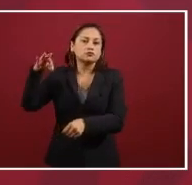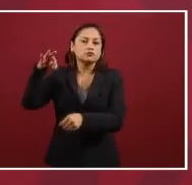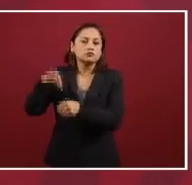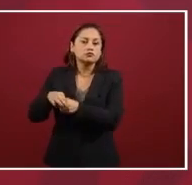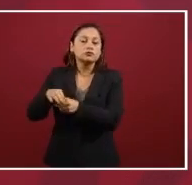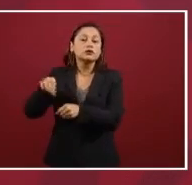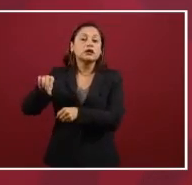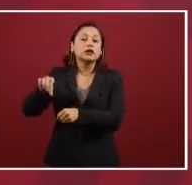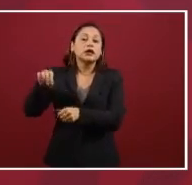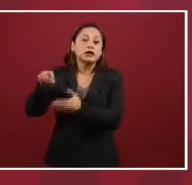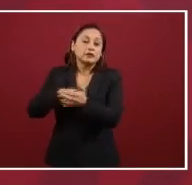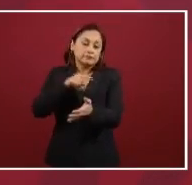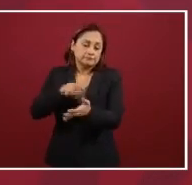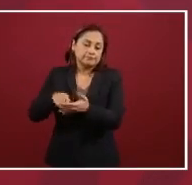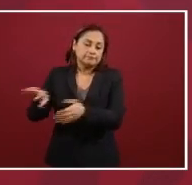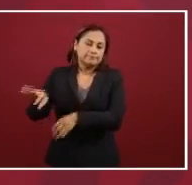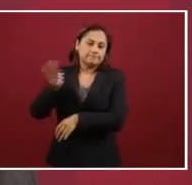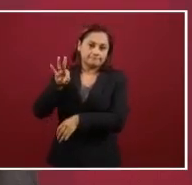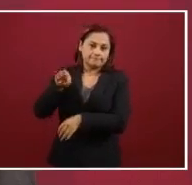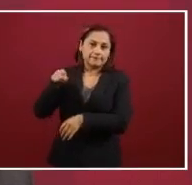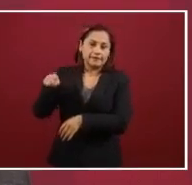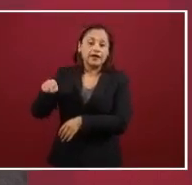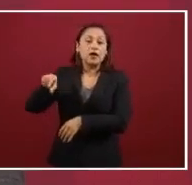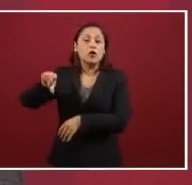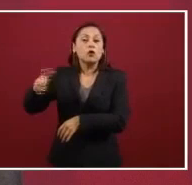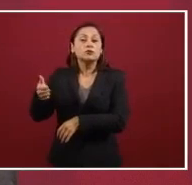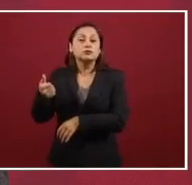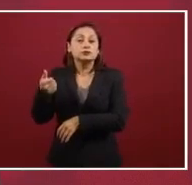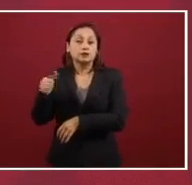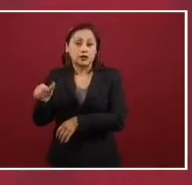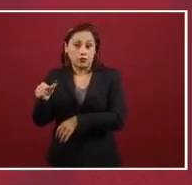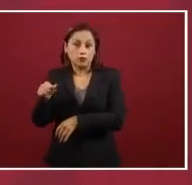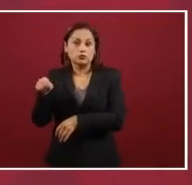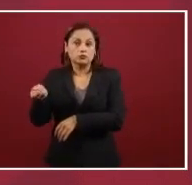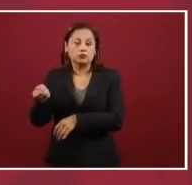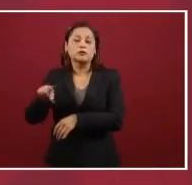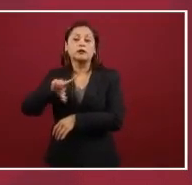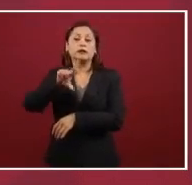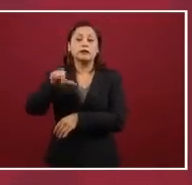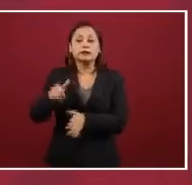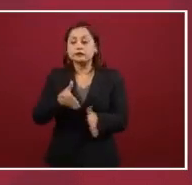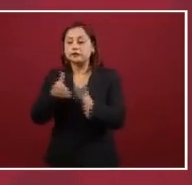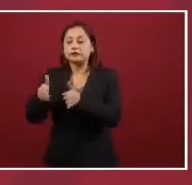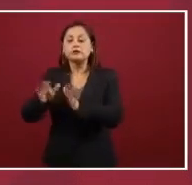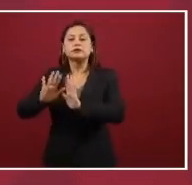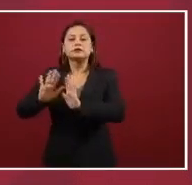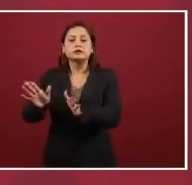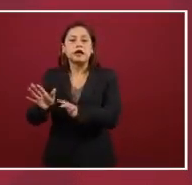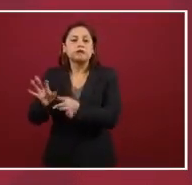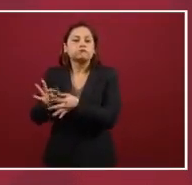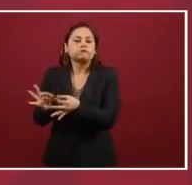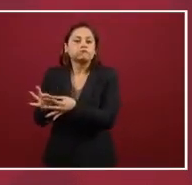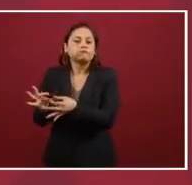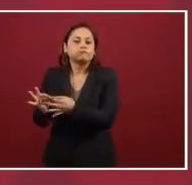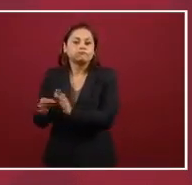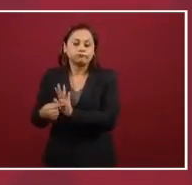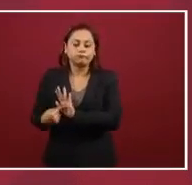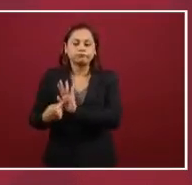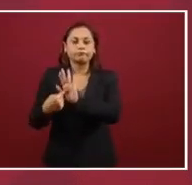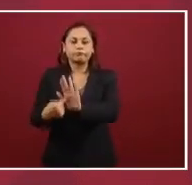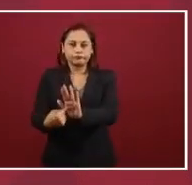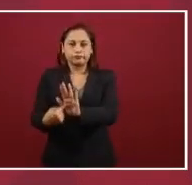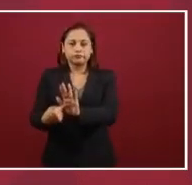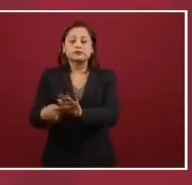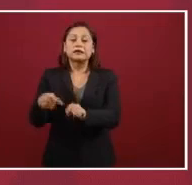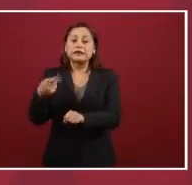agosto, podremos estar ya mostrando los resultados de las estrategias que estamos implementando. Esta